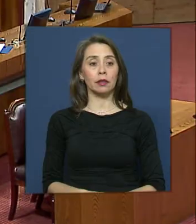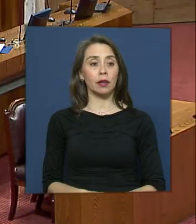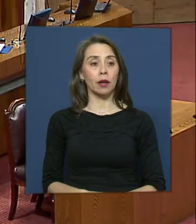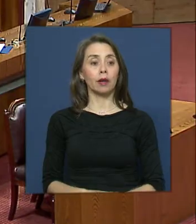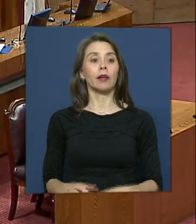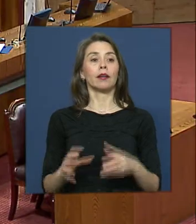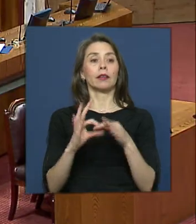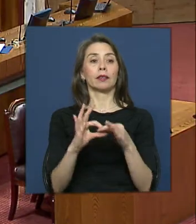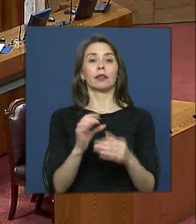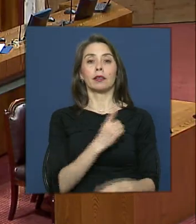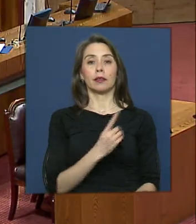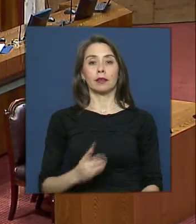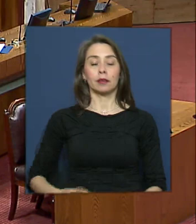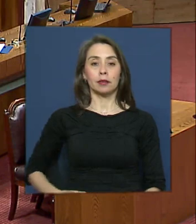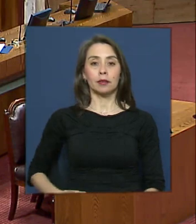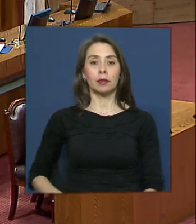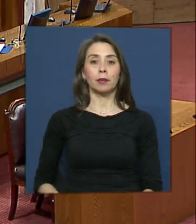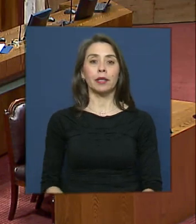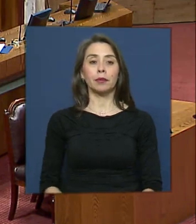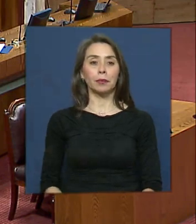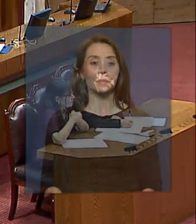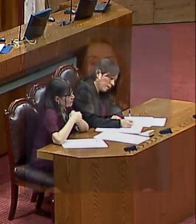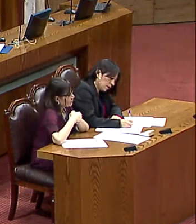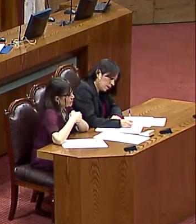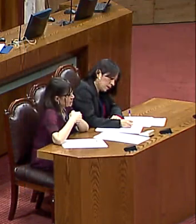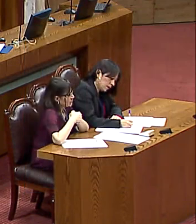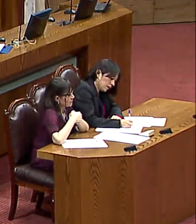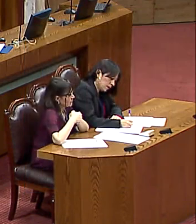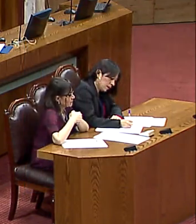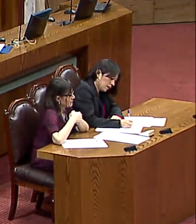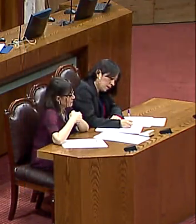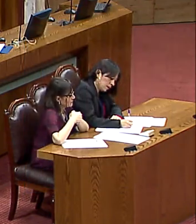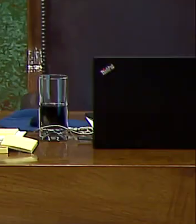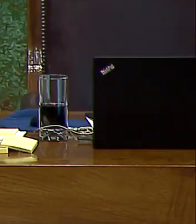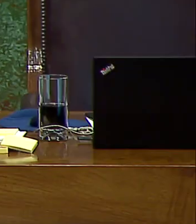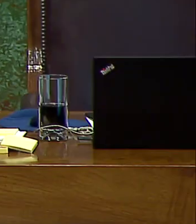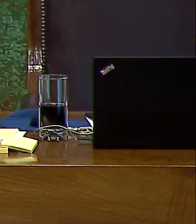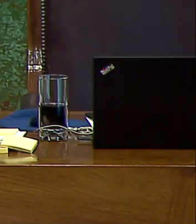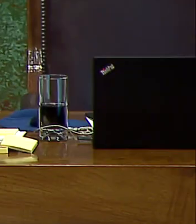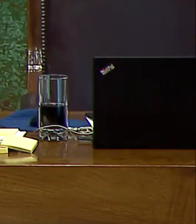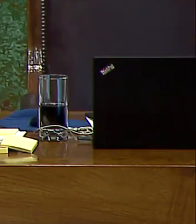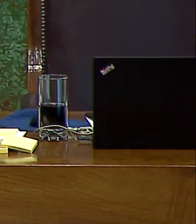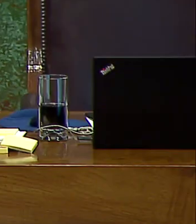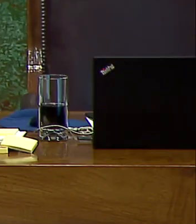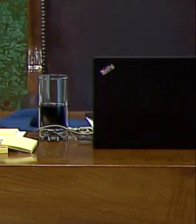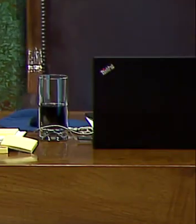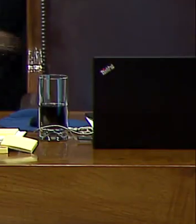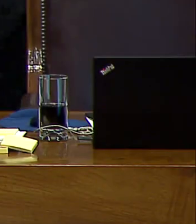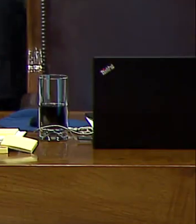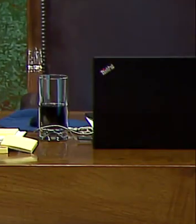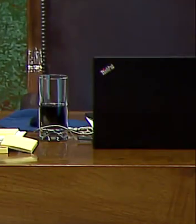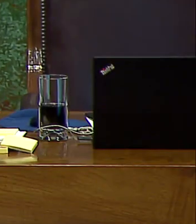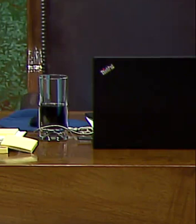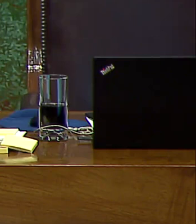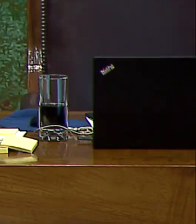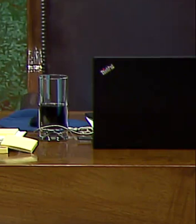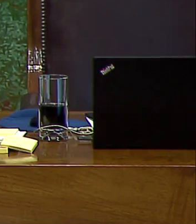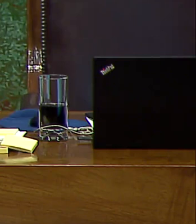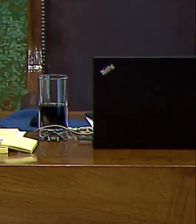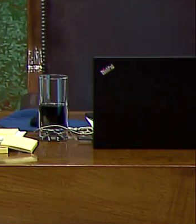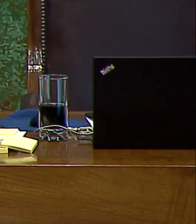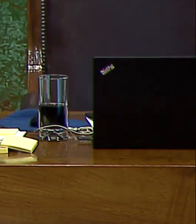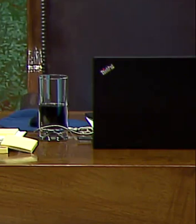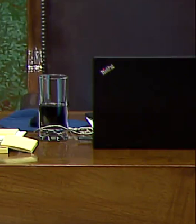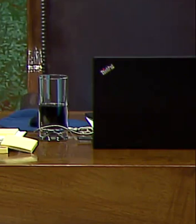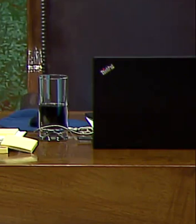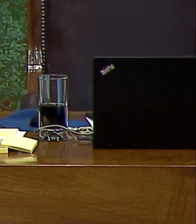Gracias, diputado René Zaffirio. Importante proyecto que se está tratando en este minuto, que tiene relación